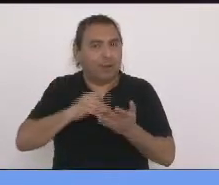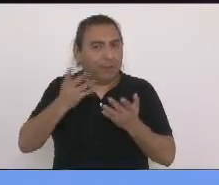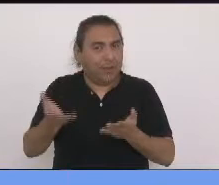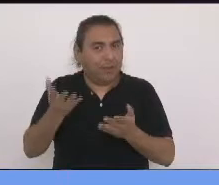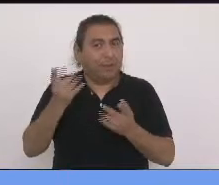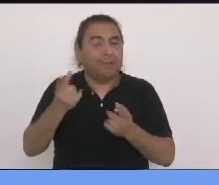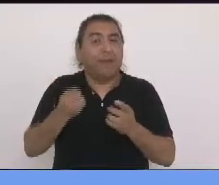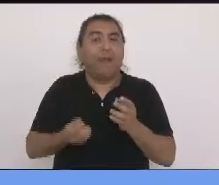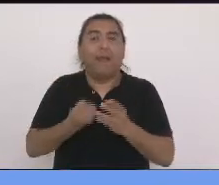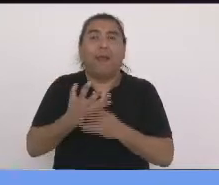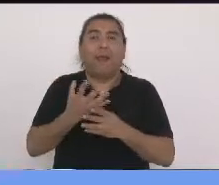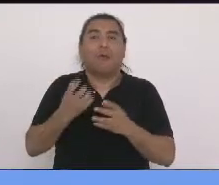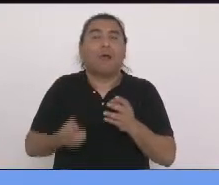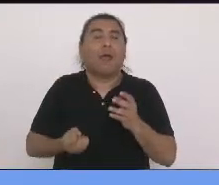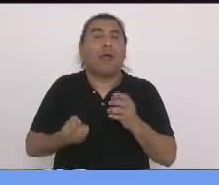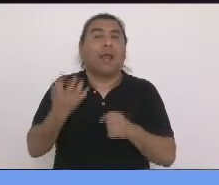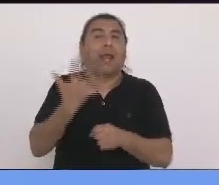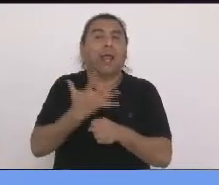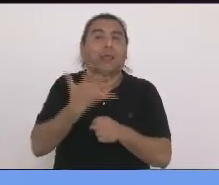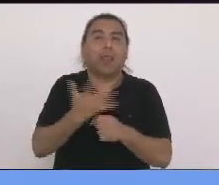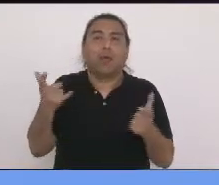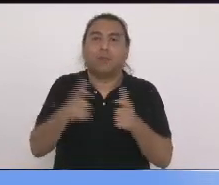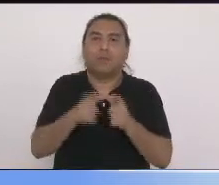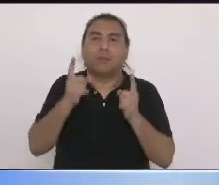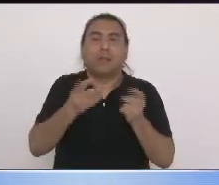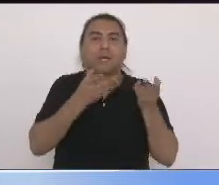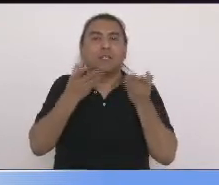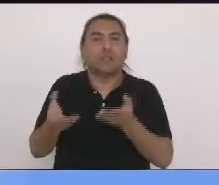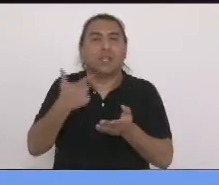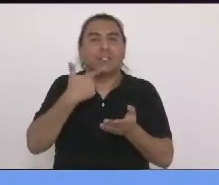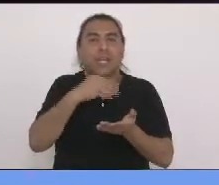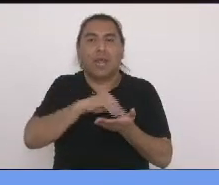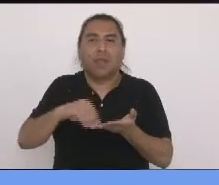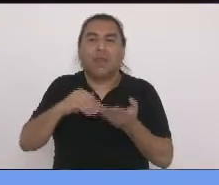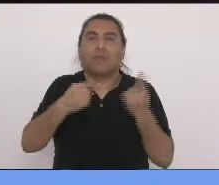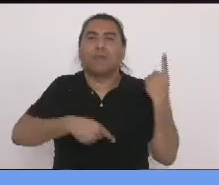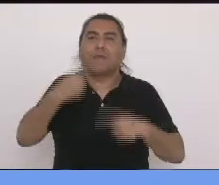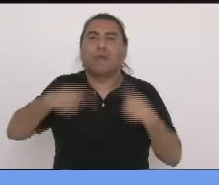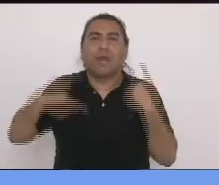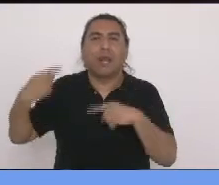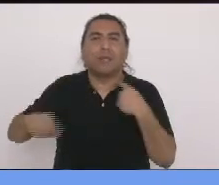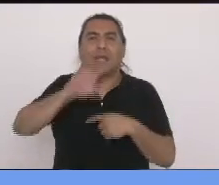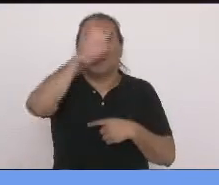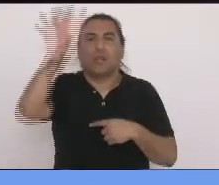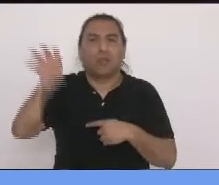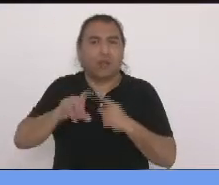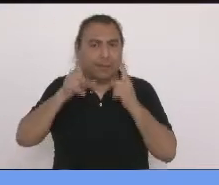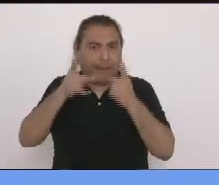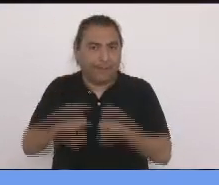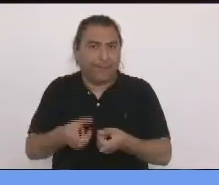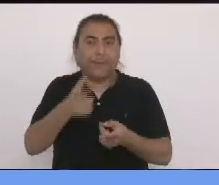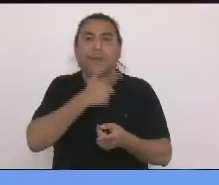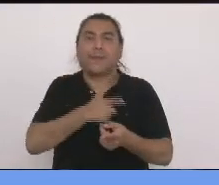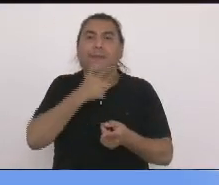crea una quinta comisión en donde con asesores de senadores de las distintas regiones también me parece que es